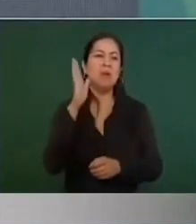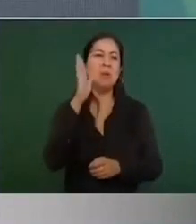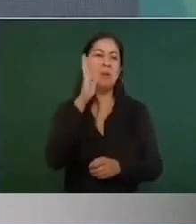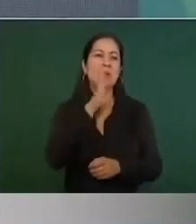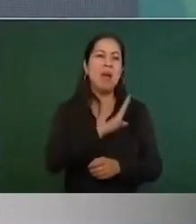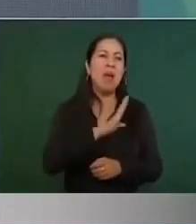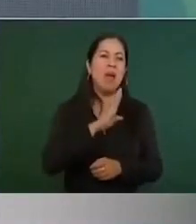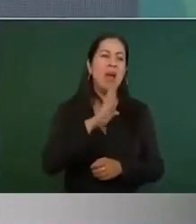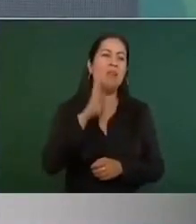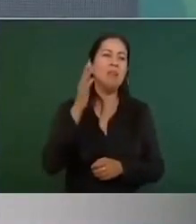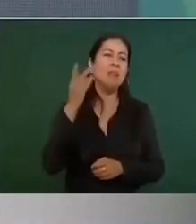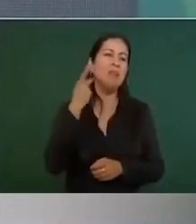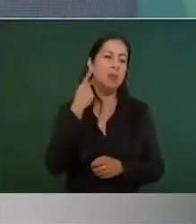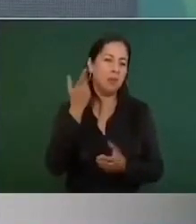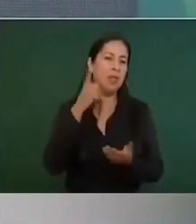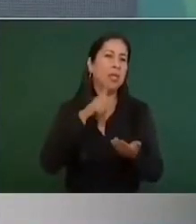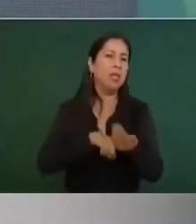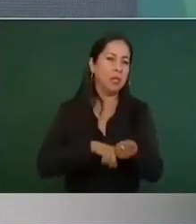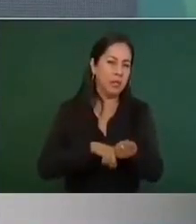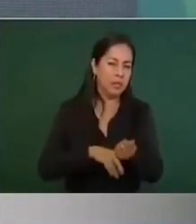malos, si